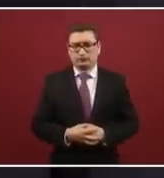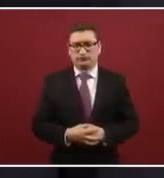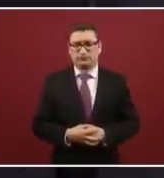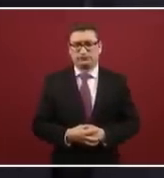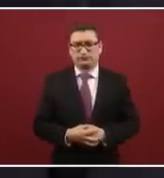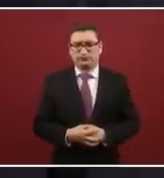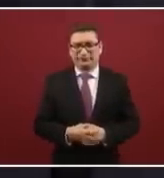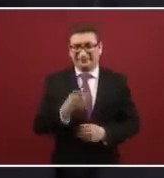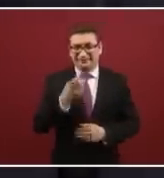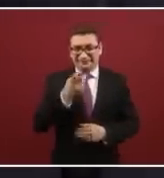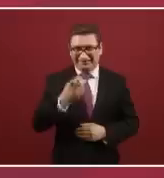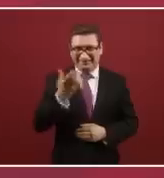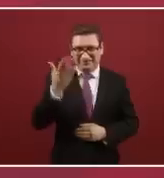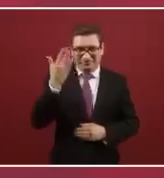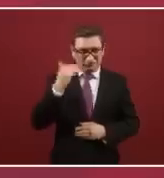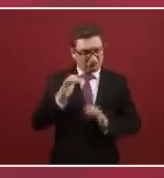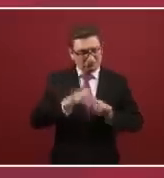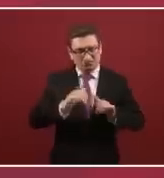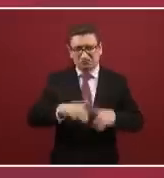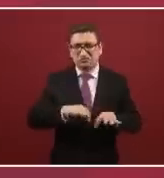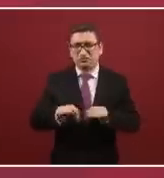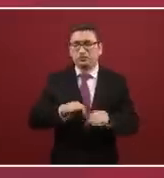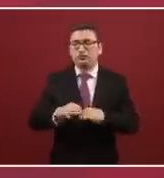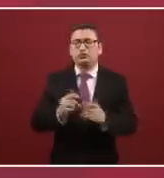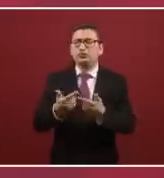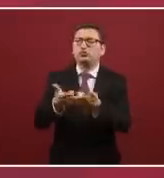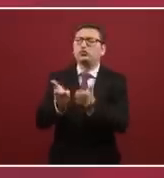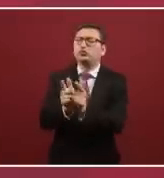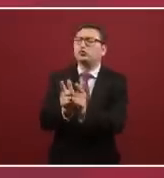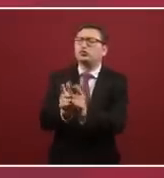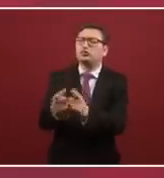Eso era lo que importaba más, de qué grupo eres.